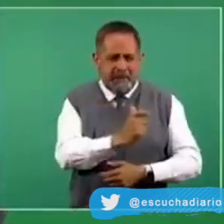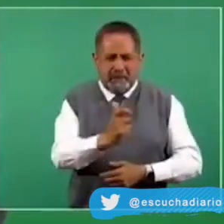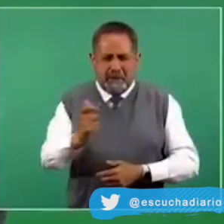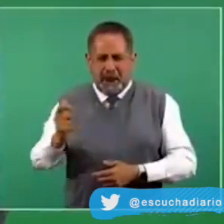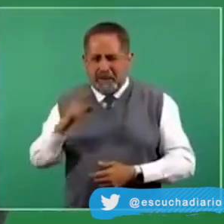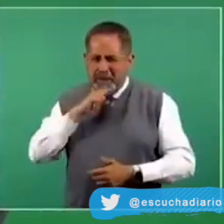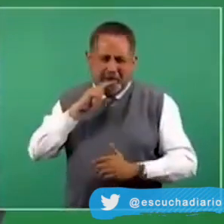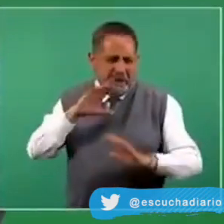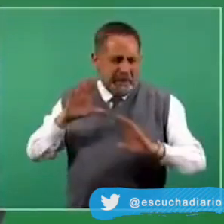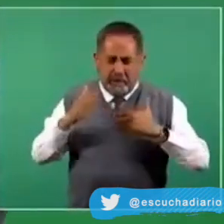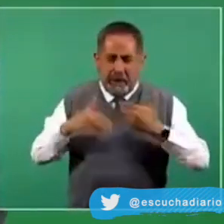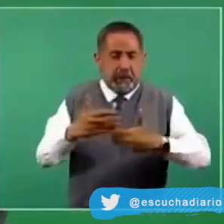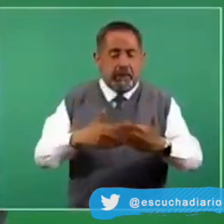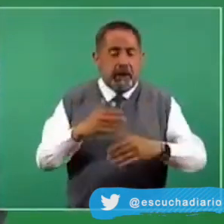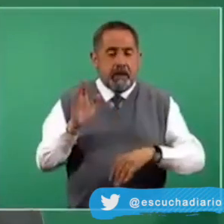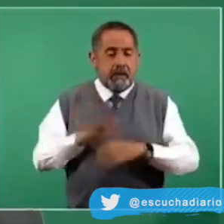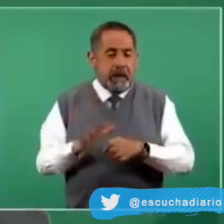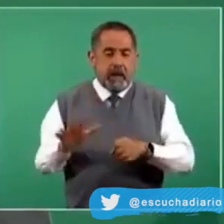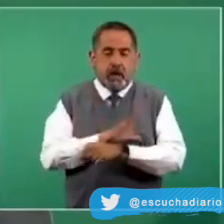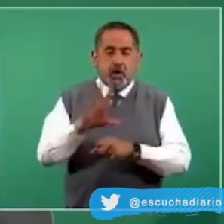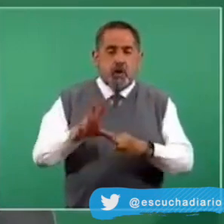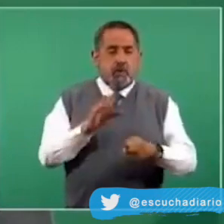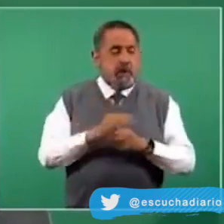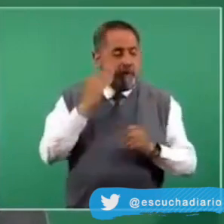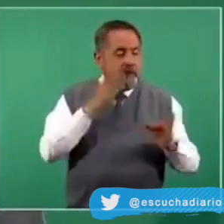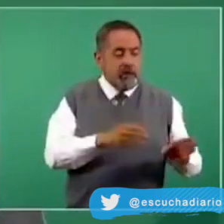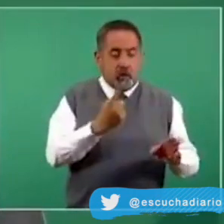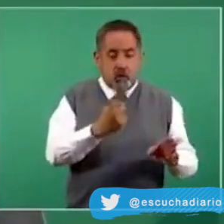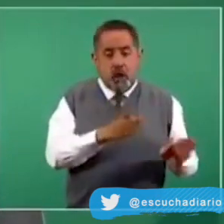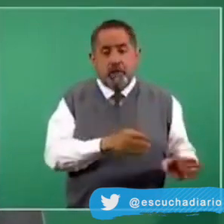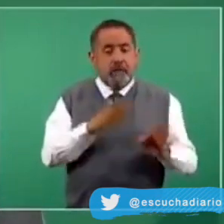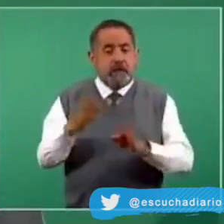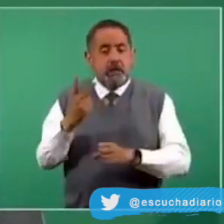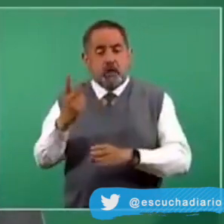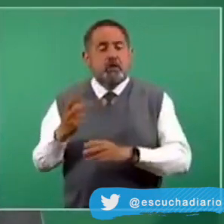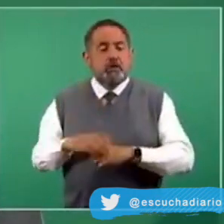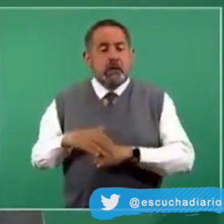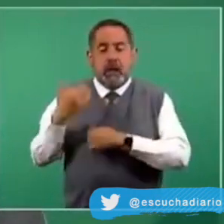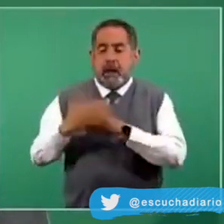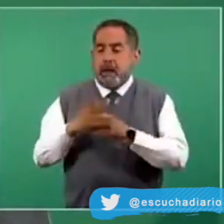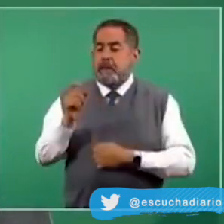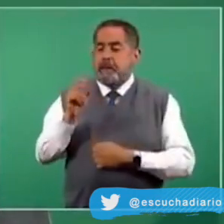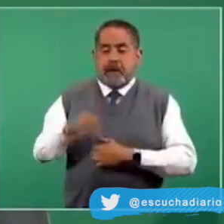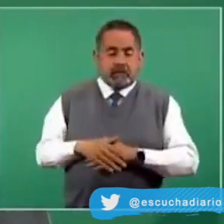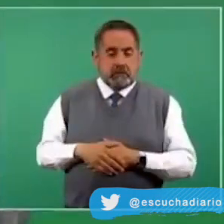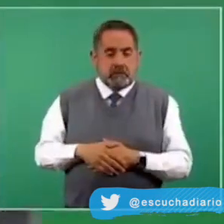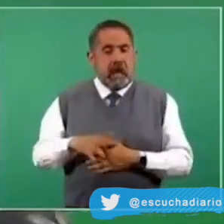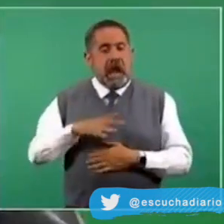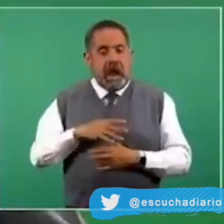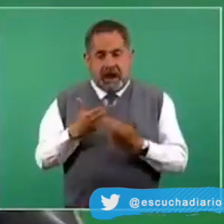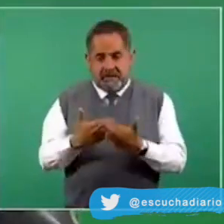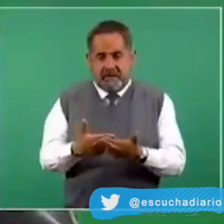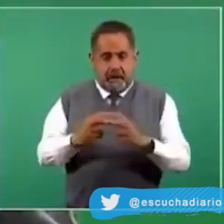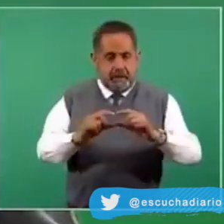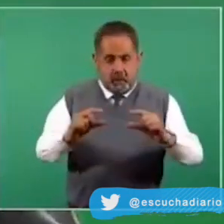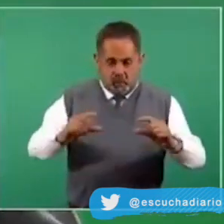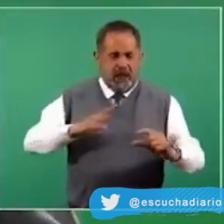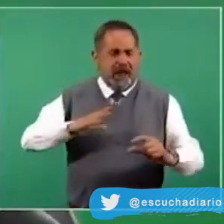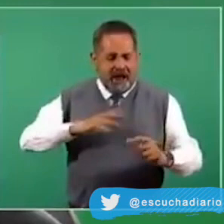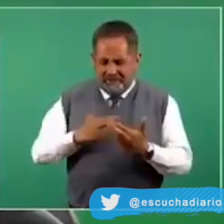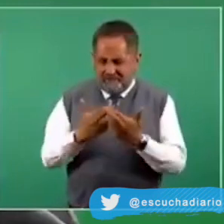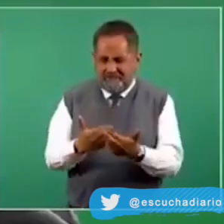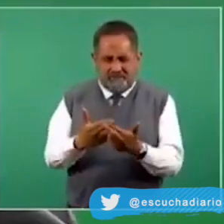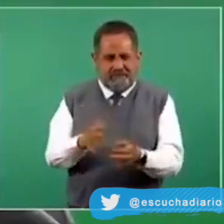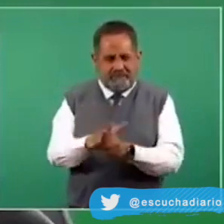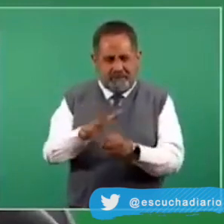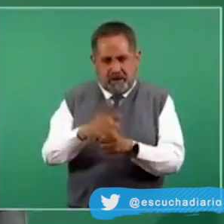pronto posible la cobertura de la fase 1 y pasar a la fase 2 del plan de vacunación. Hay vacuna, habrá vacuna para